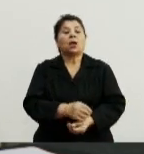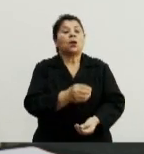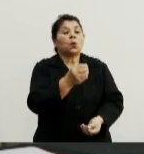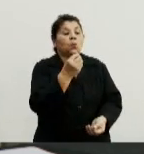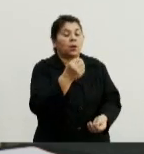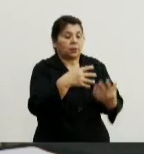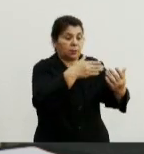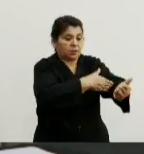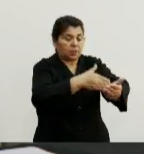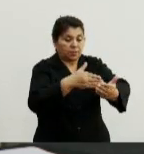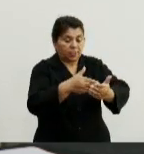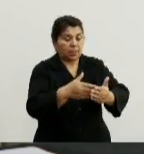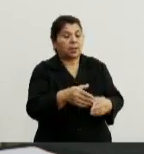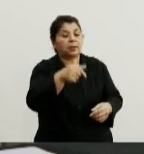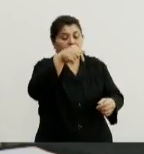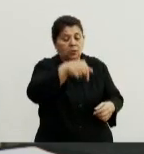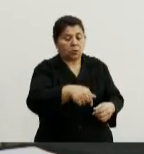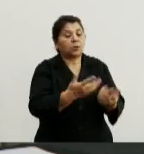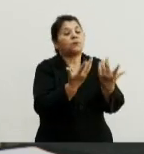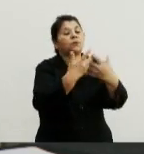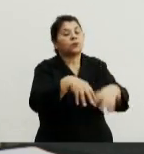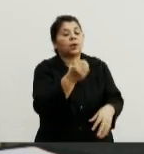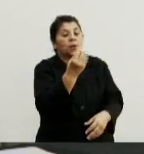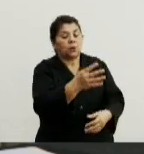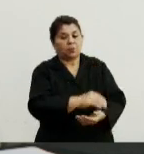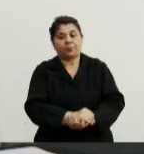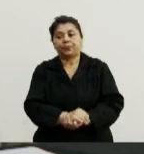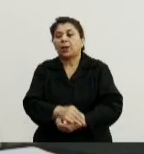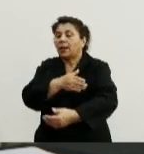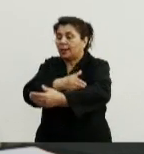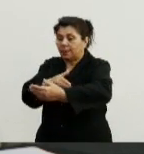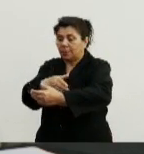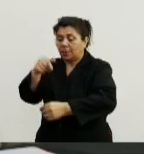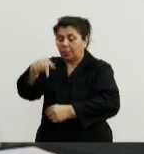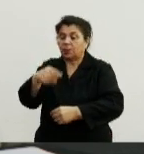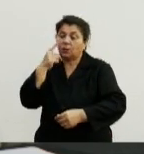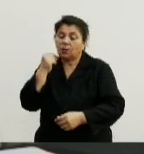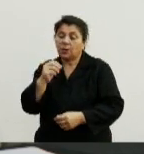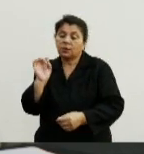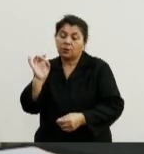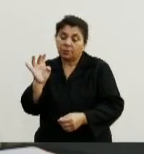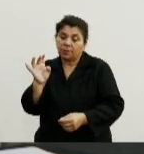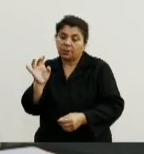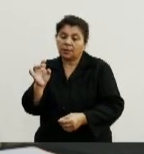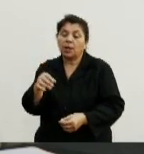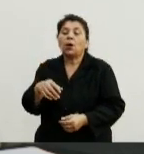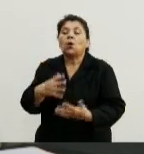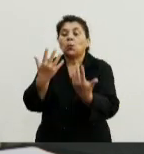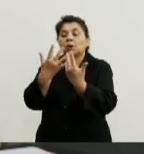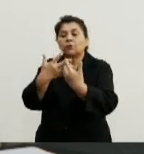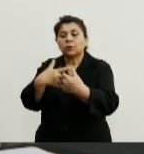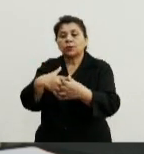cuál es el funcionamiento de la terminal por estos días no la terminal en estos días está cumpliendo una función realmente muy